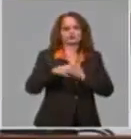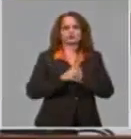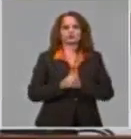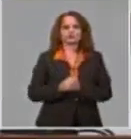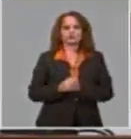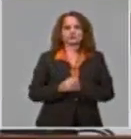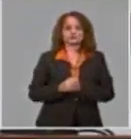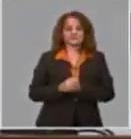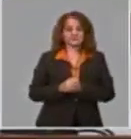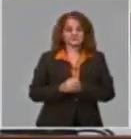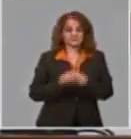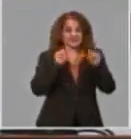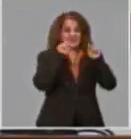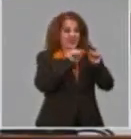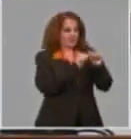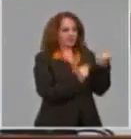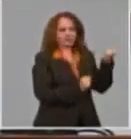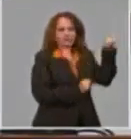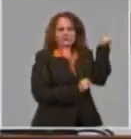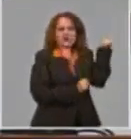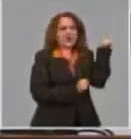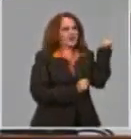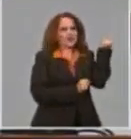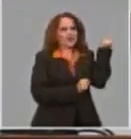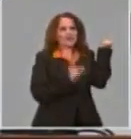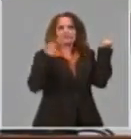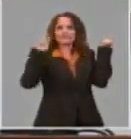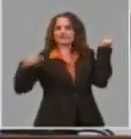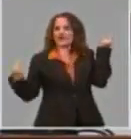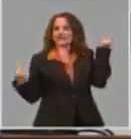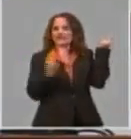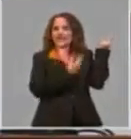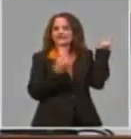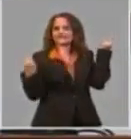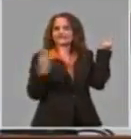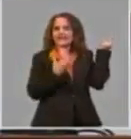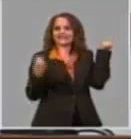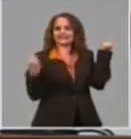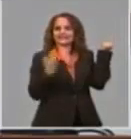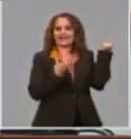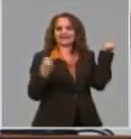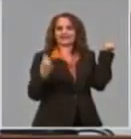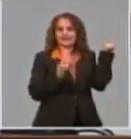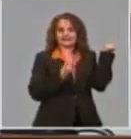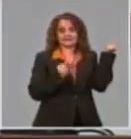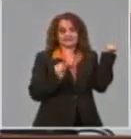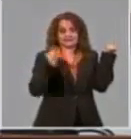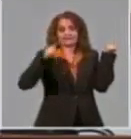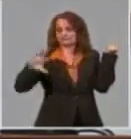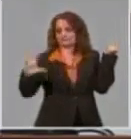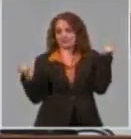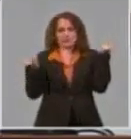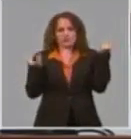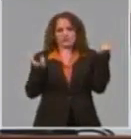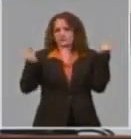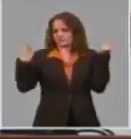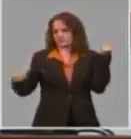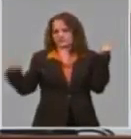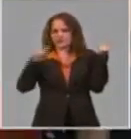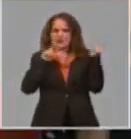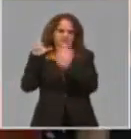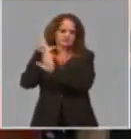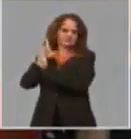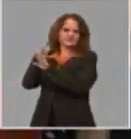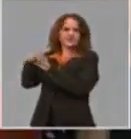hay? Una cadena de proveedores, de gente comprometida con él, de revendedores, que todos están en una cadena de corrupción y